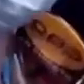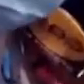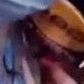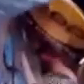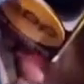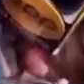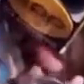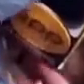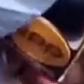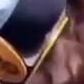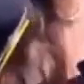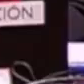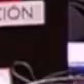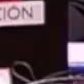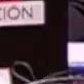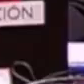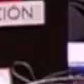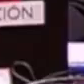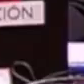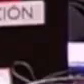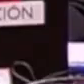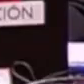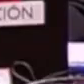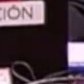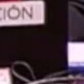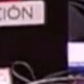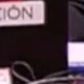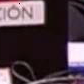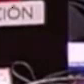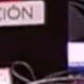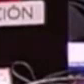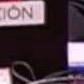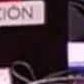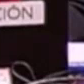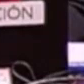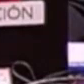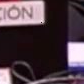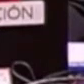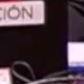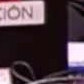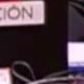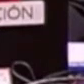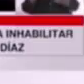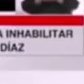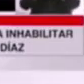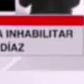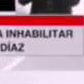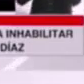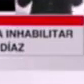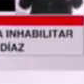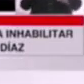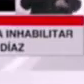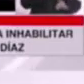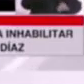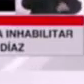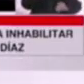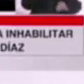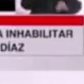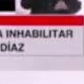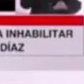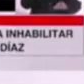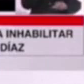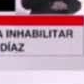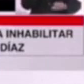violación sexual que lo está acosando él directamente como el perpetrador. Pero eso en la parte política parlamentaria, desgraciadamente, que hay que soportar a